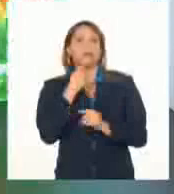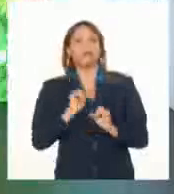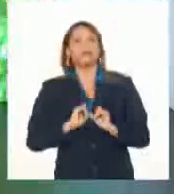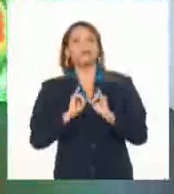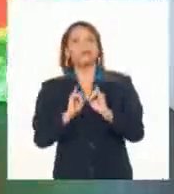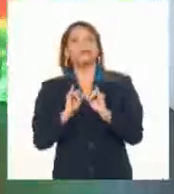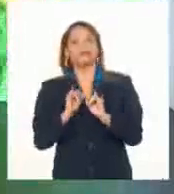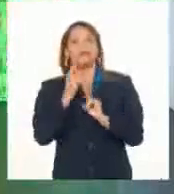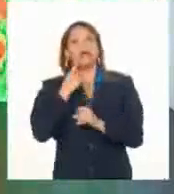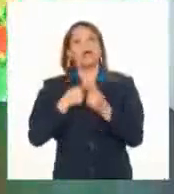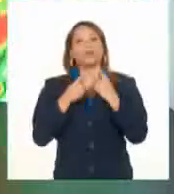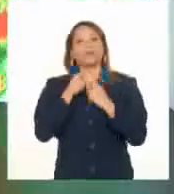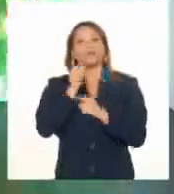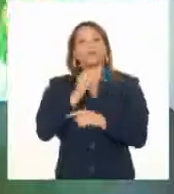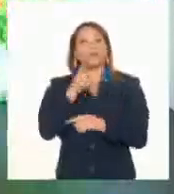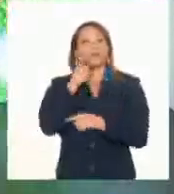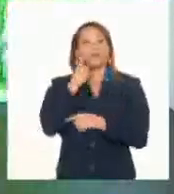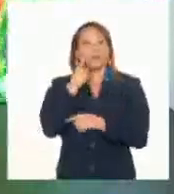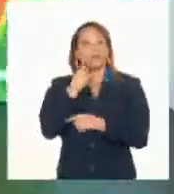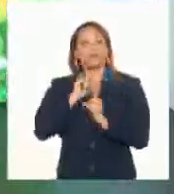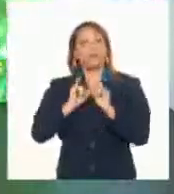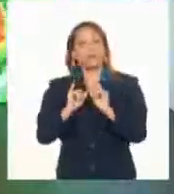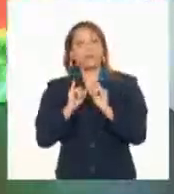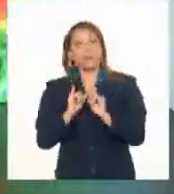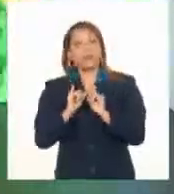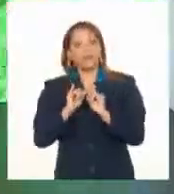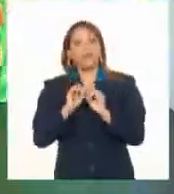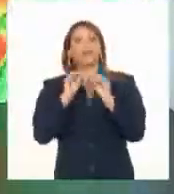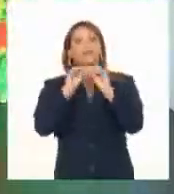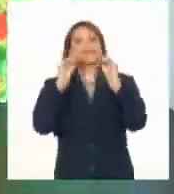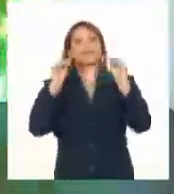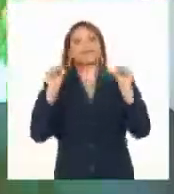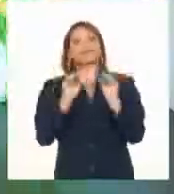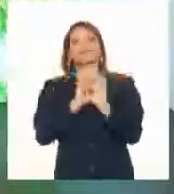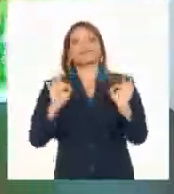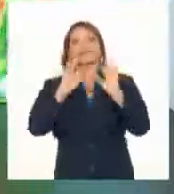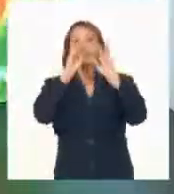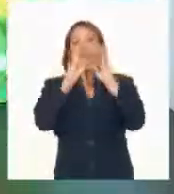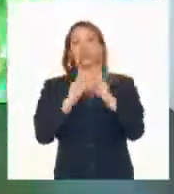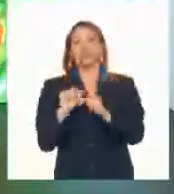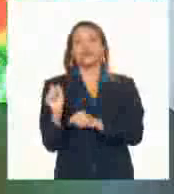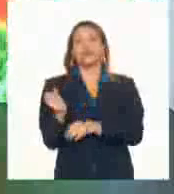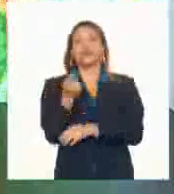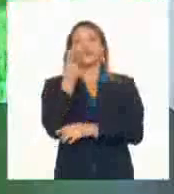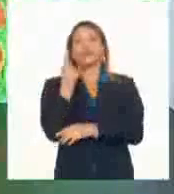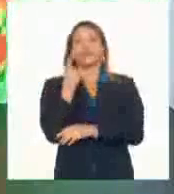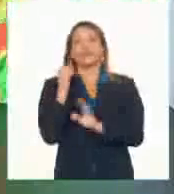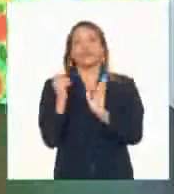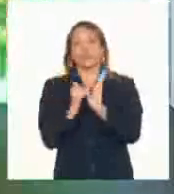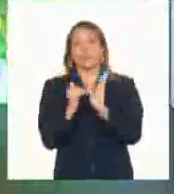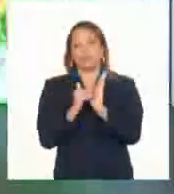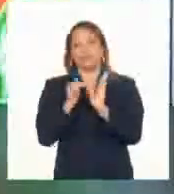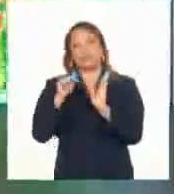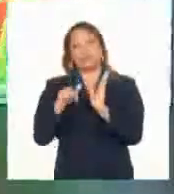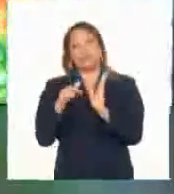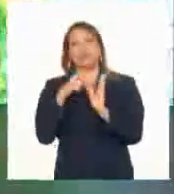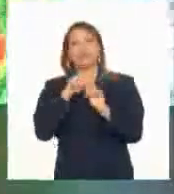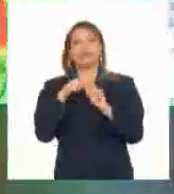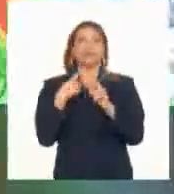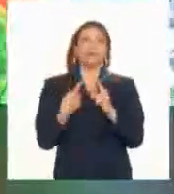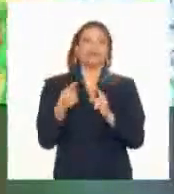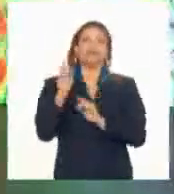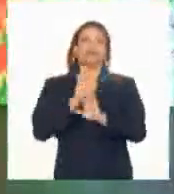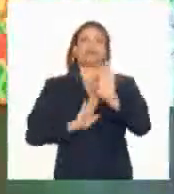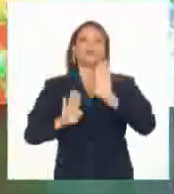para los que no habían escuchado, el aviso especial número 1 en la tarde de hoy, y por eso el acompañamiento de la